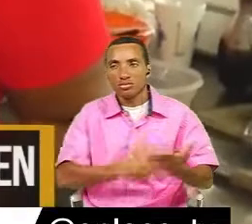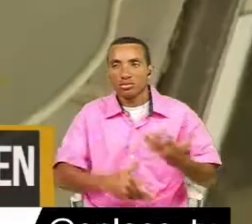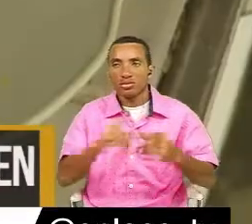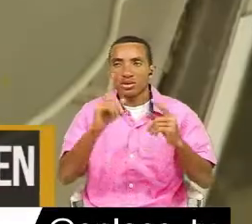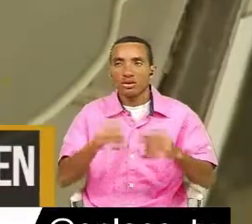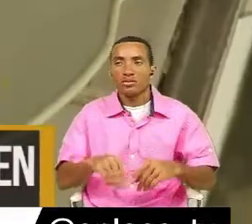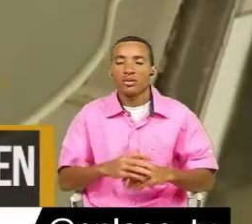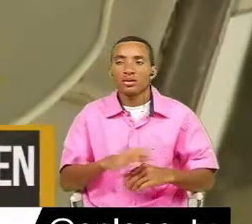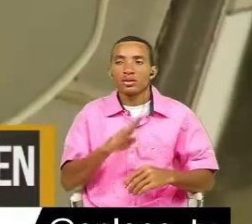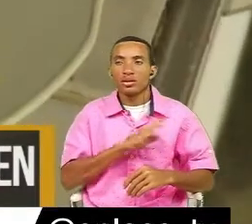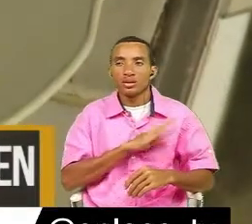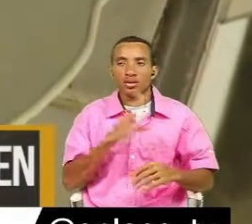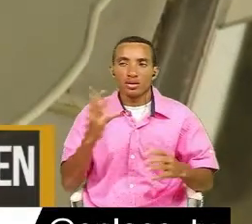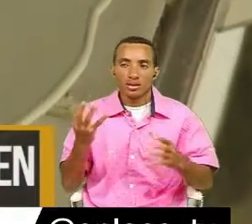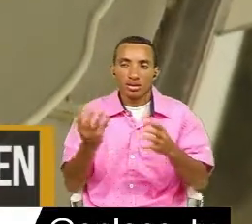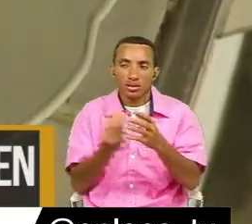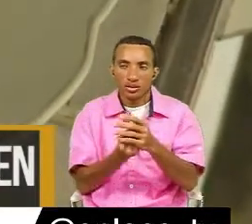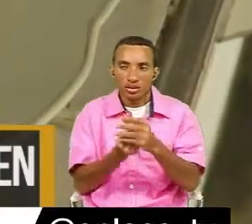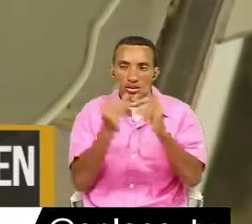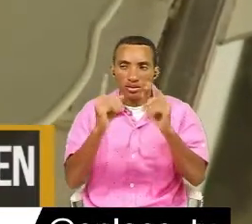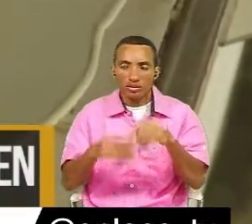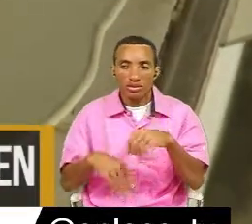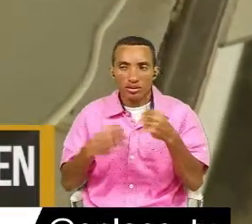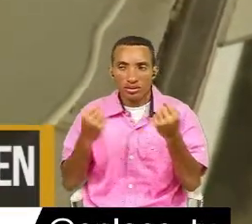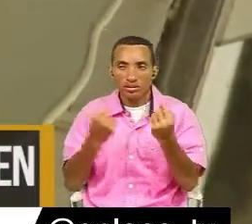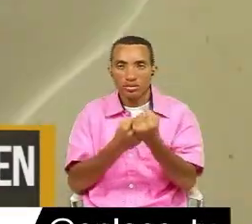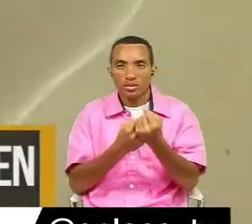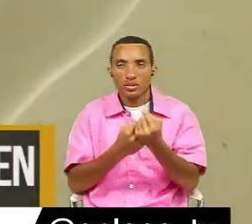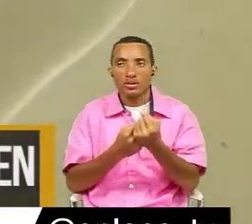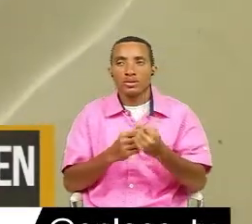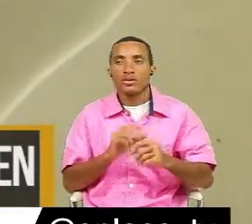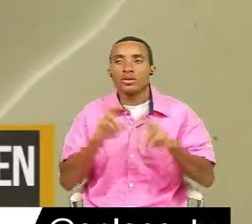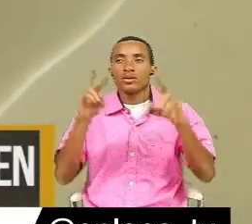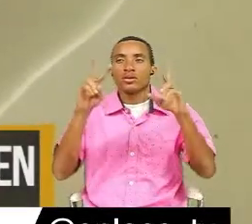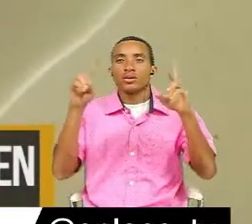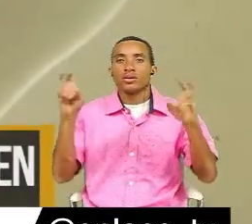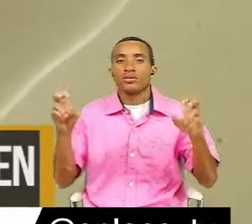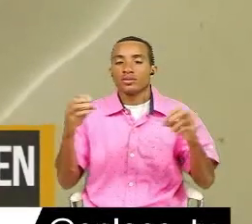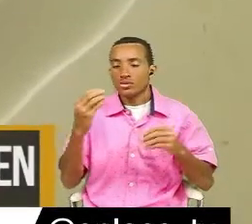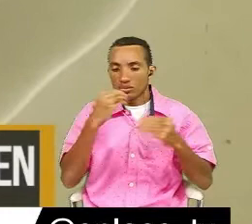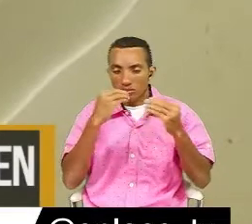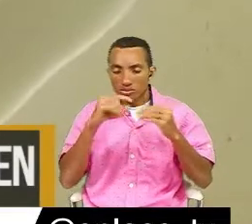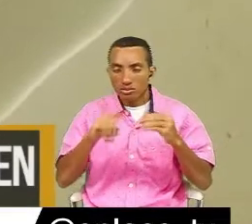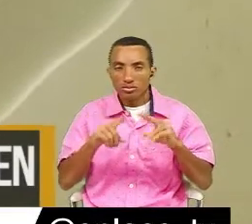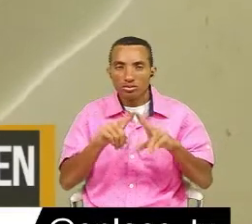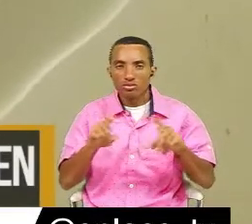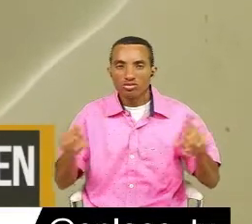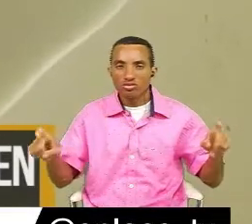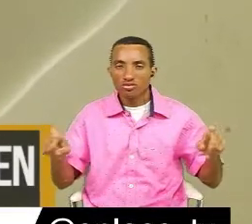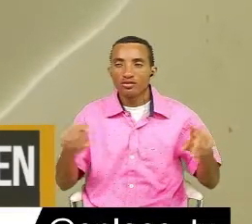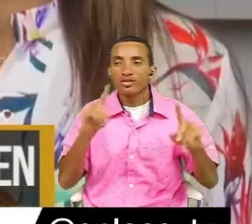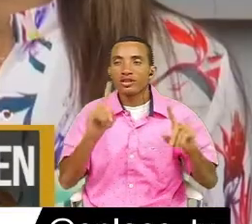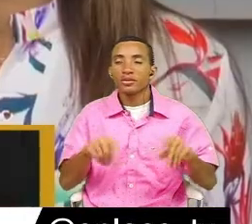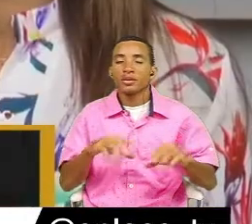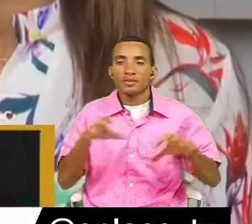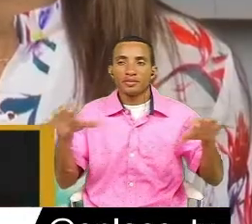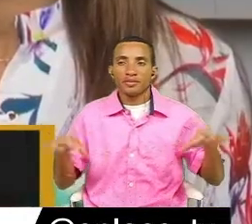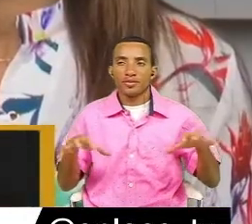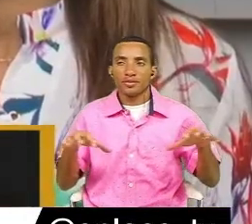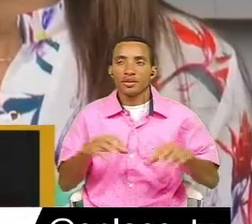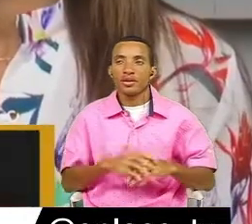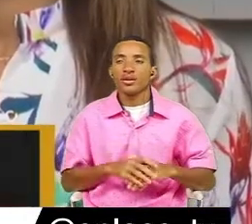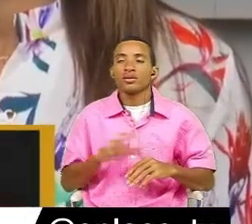administración está vinculada en respaldar primero el tema de la gastronomía de nuestra ciudad, que este tipo de eventos que